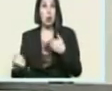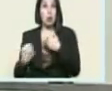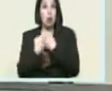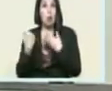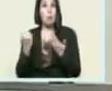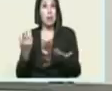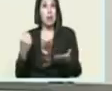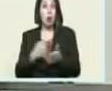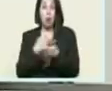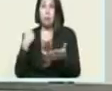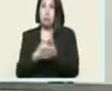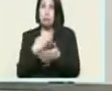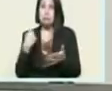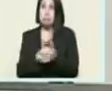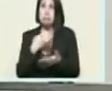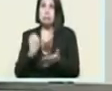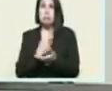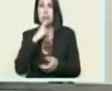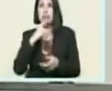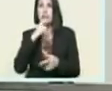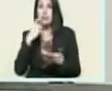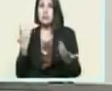es permanente, permanente.